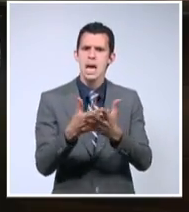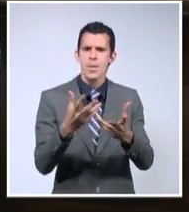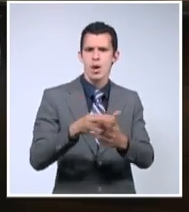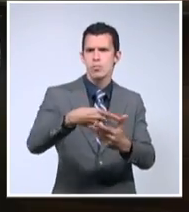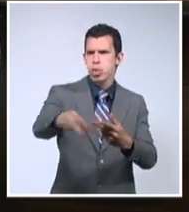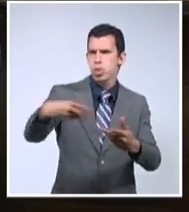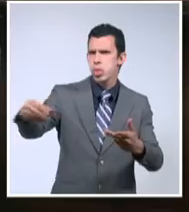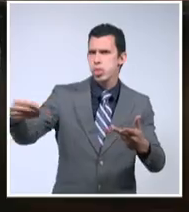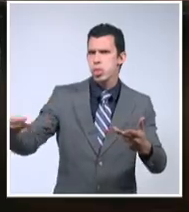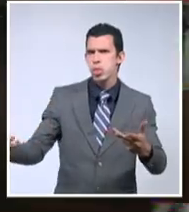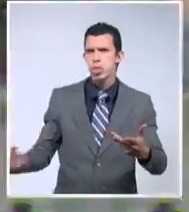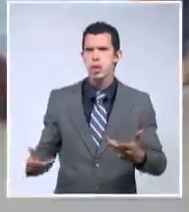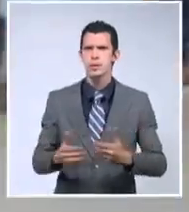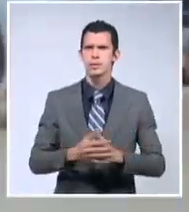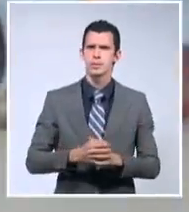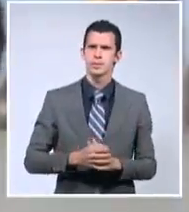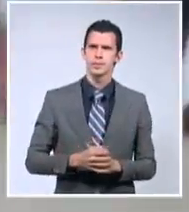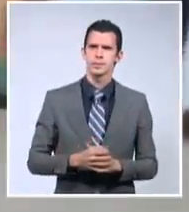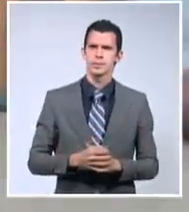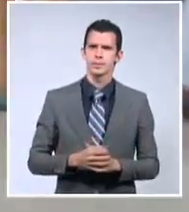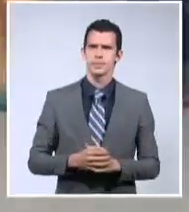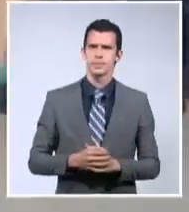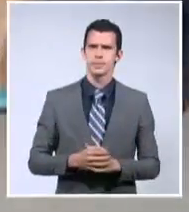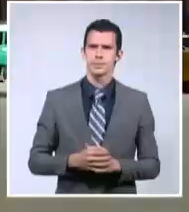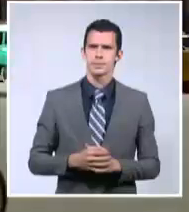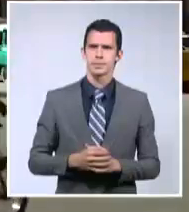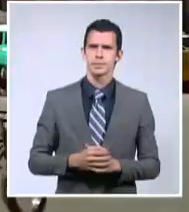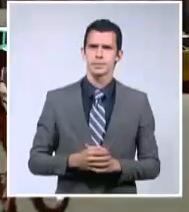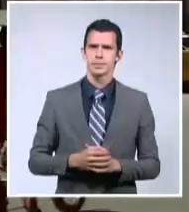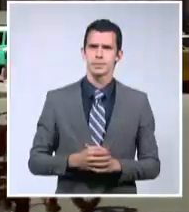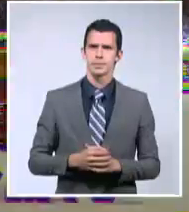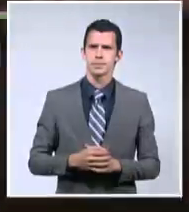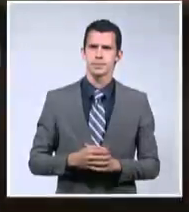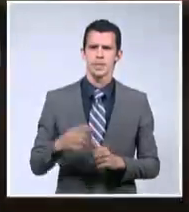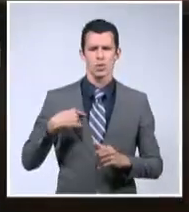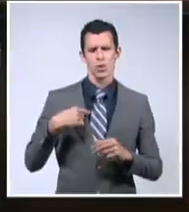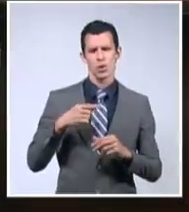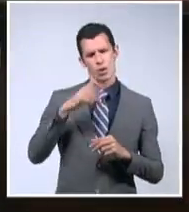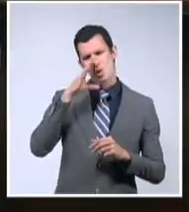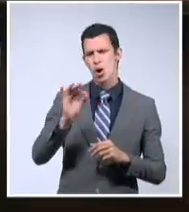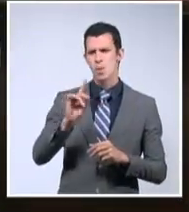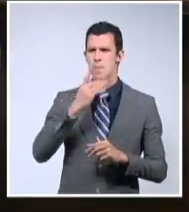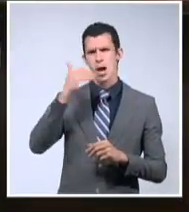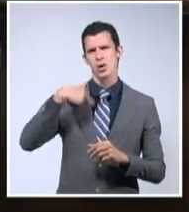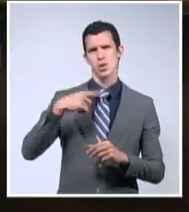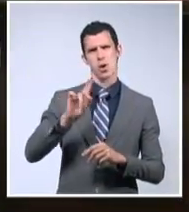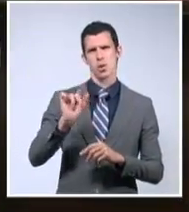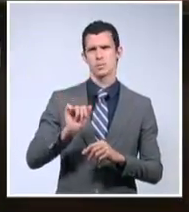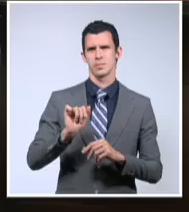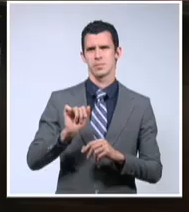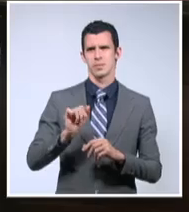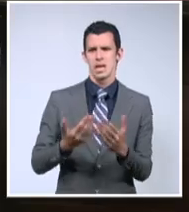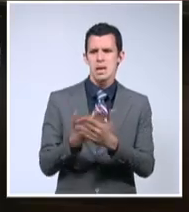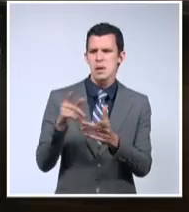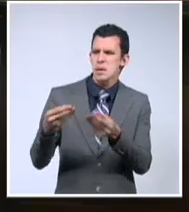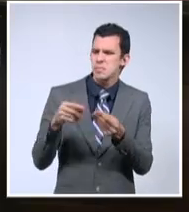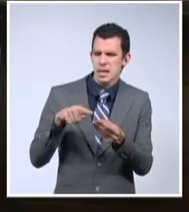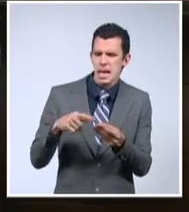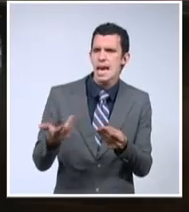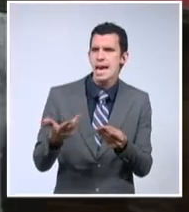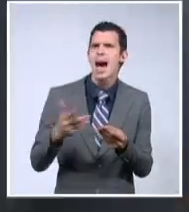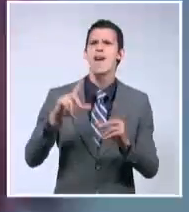fotos de la familia del dirigente de Cuba, en la calle San Rafael, Centro Habana, para que la gente dijera que como que